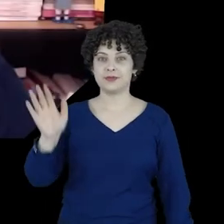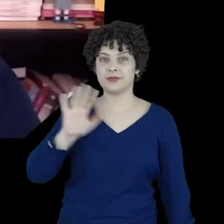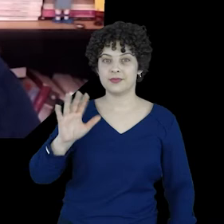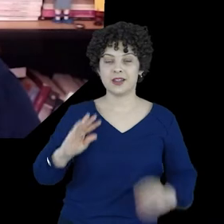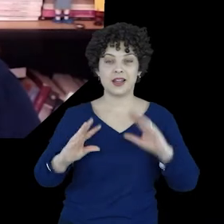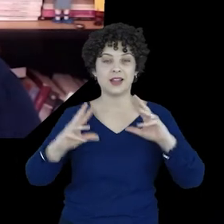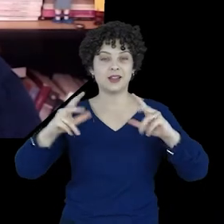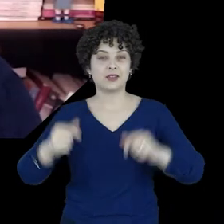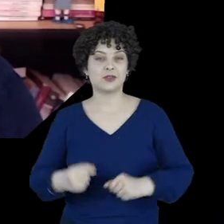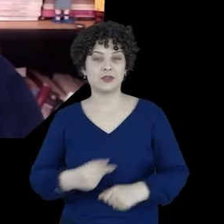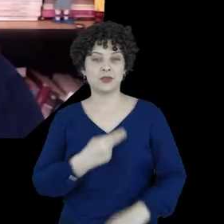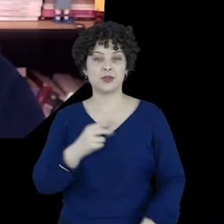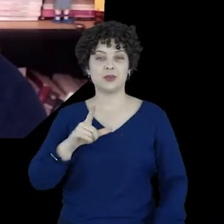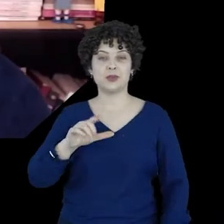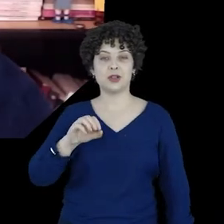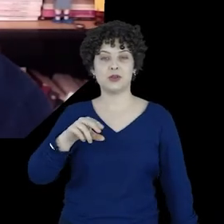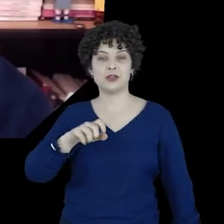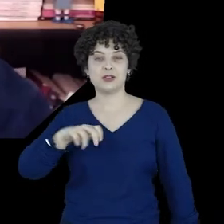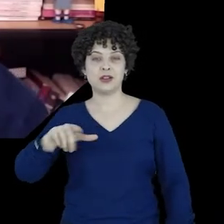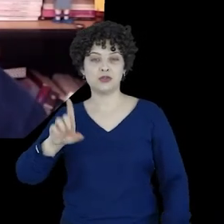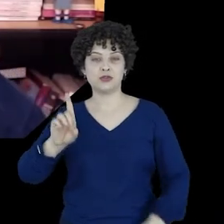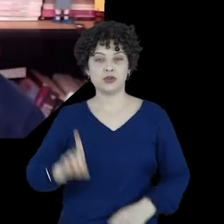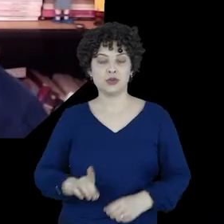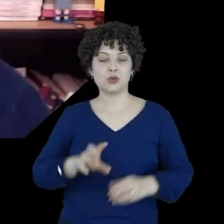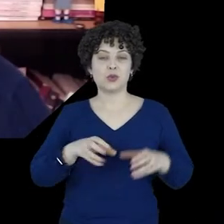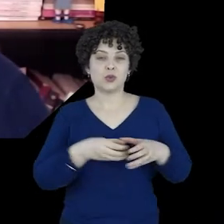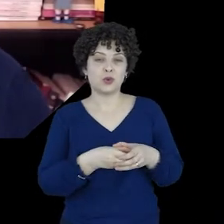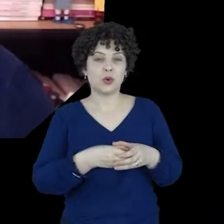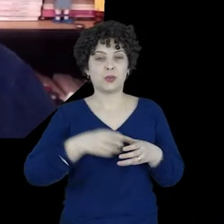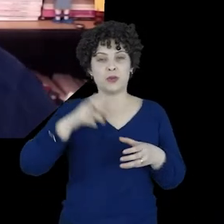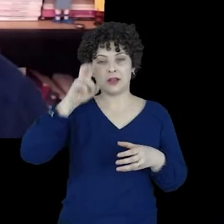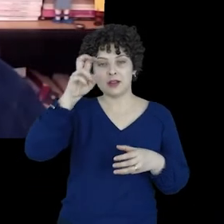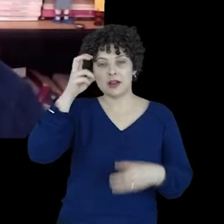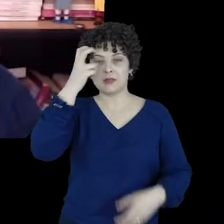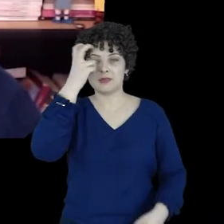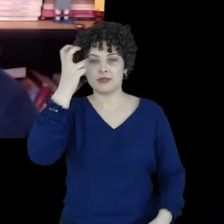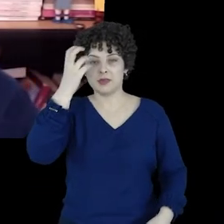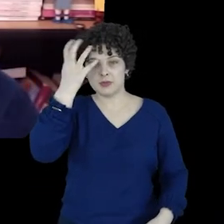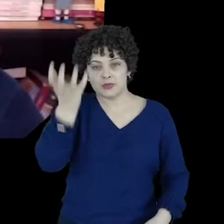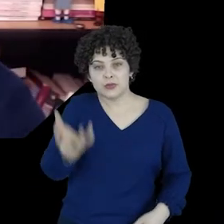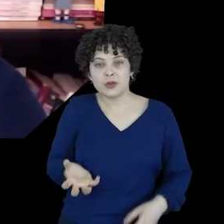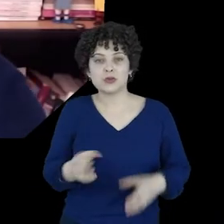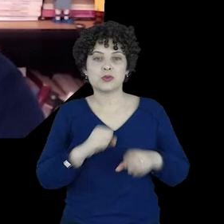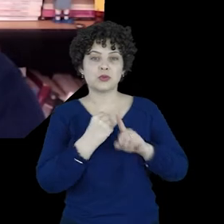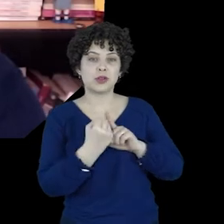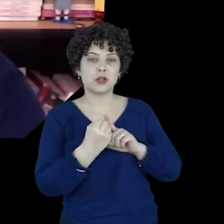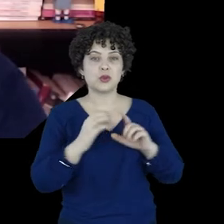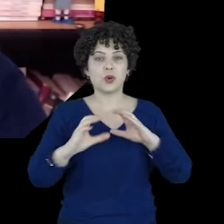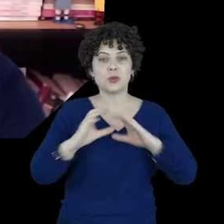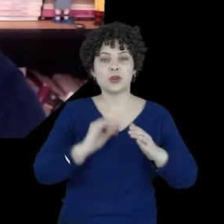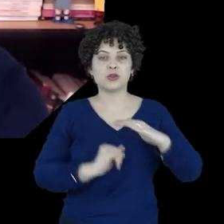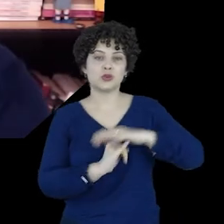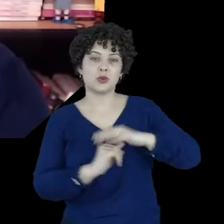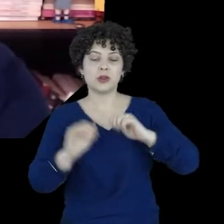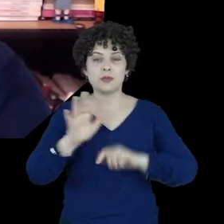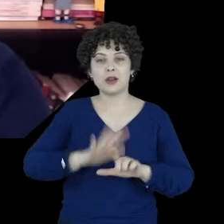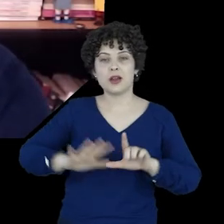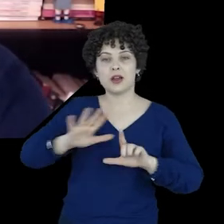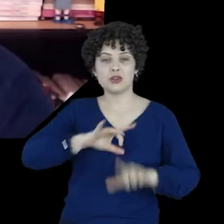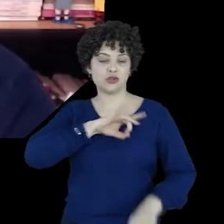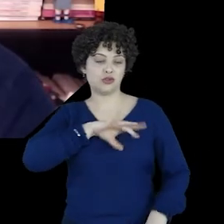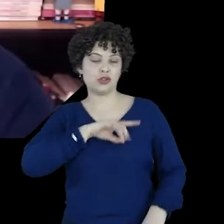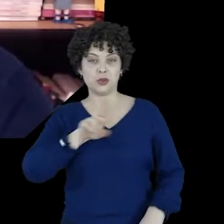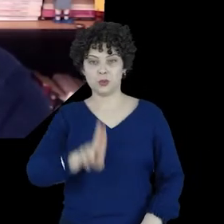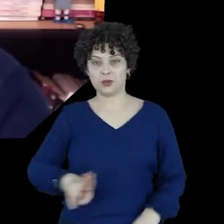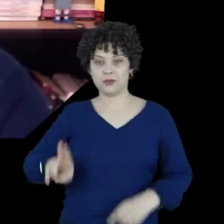todas y a todos. Mi nombre es Leonel Brosi, soy director del Núcleo de Inteligencia Artificial y Sociedad del Instituto de la Comunicación e Imagen de la Universidad de Chile.